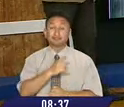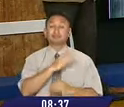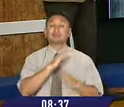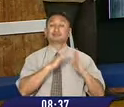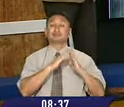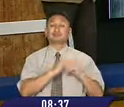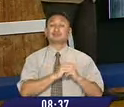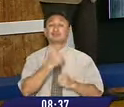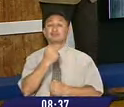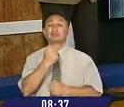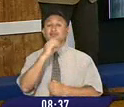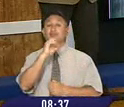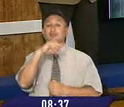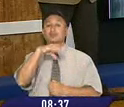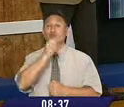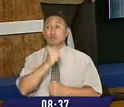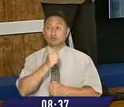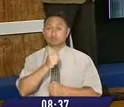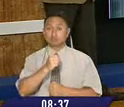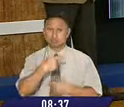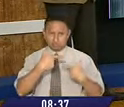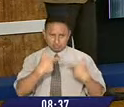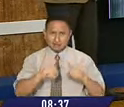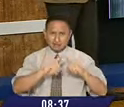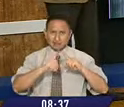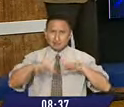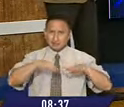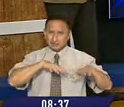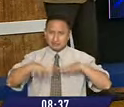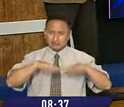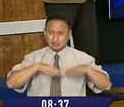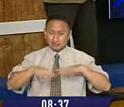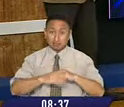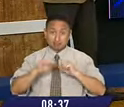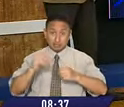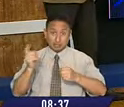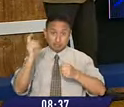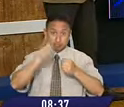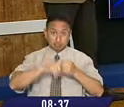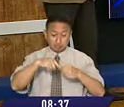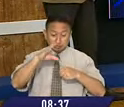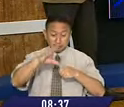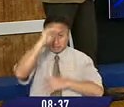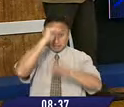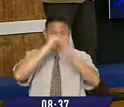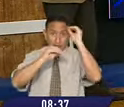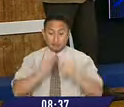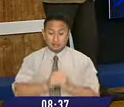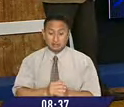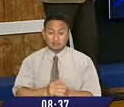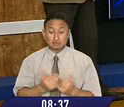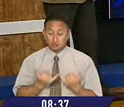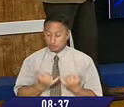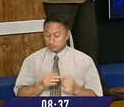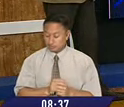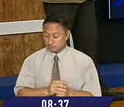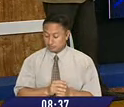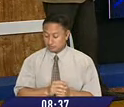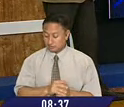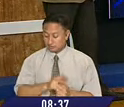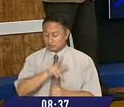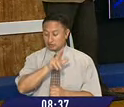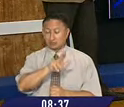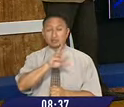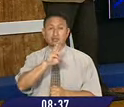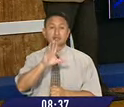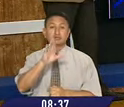actividades durante todo el año, así que pueden acudir e inscribirse y hacer varias manualidades, no solamente durante esta época, sino los 365 días